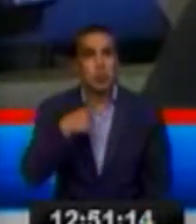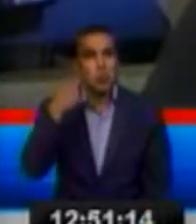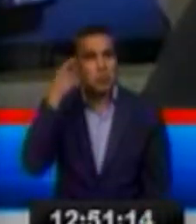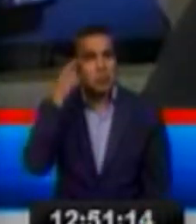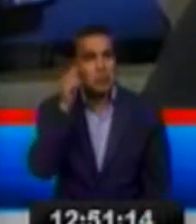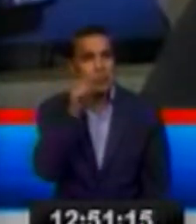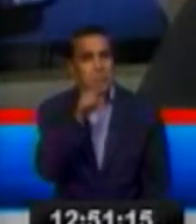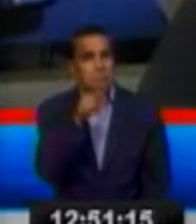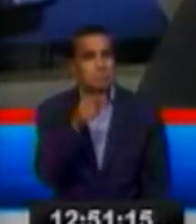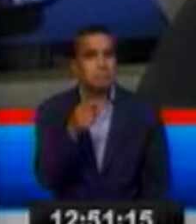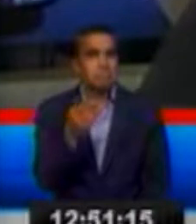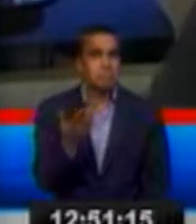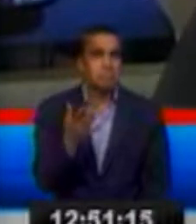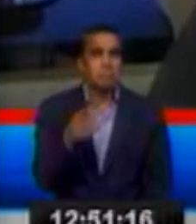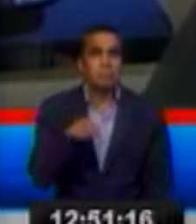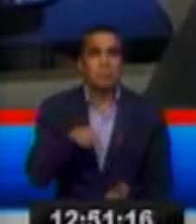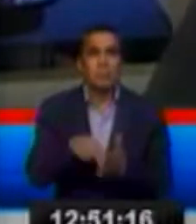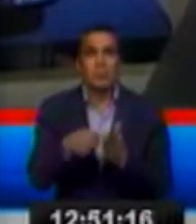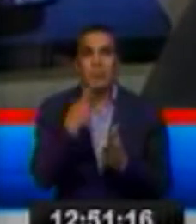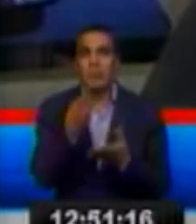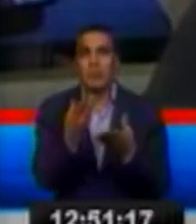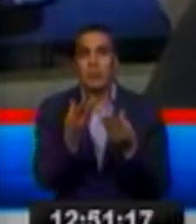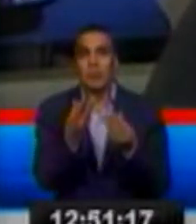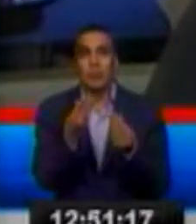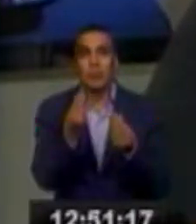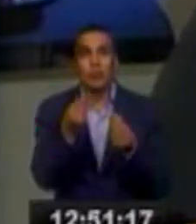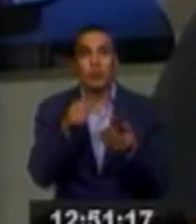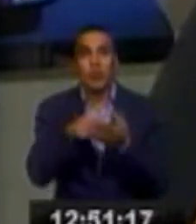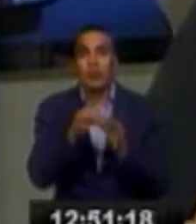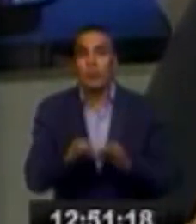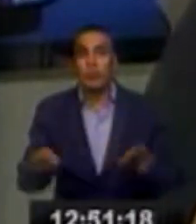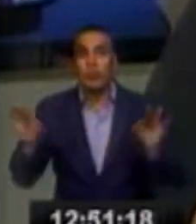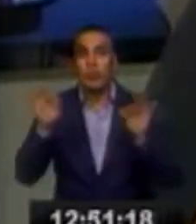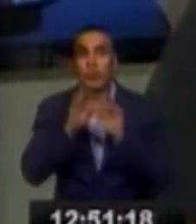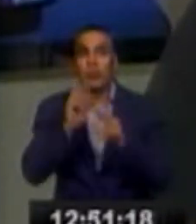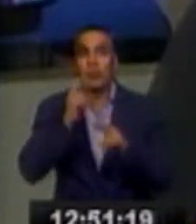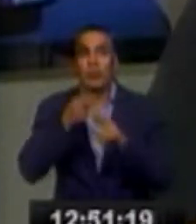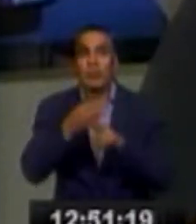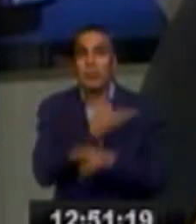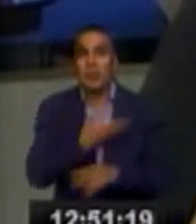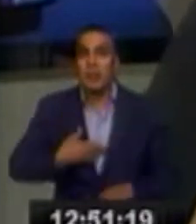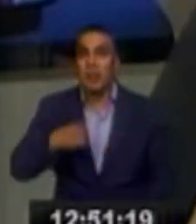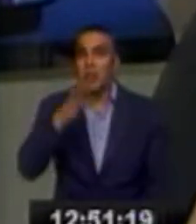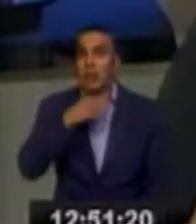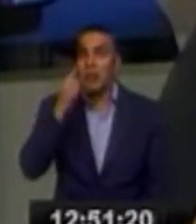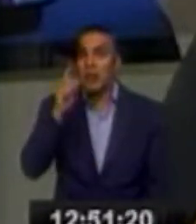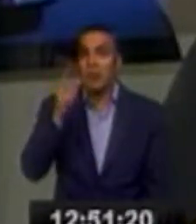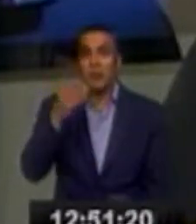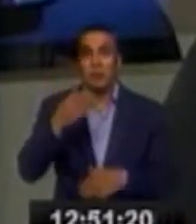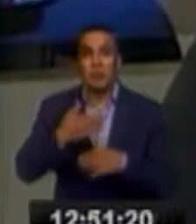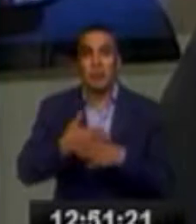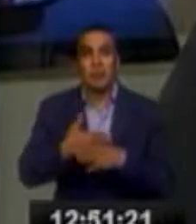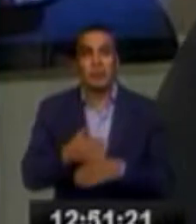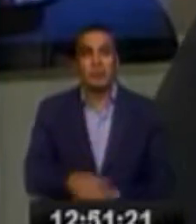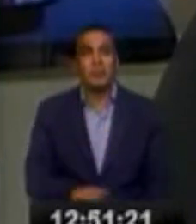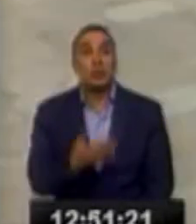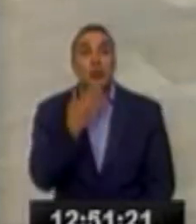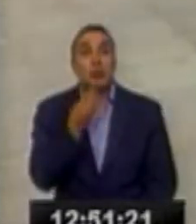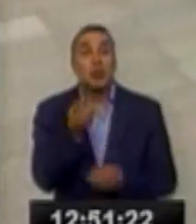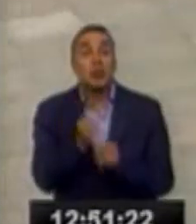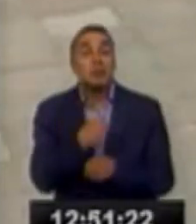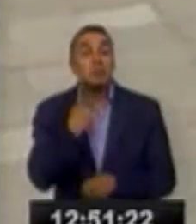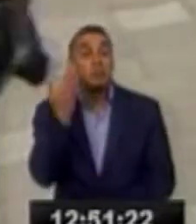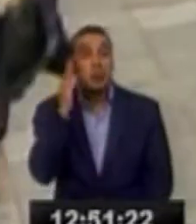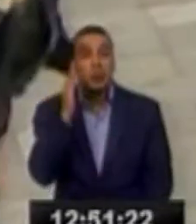dudas, la cereza del pastel va a ser la vinculación del expresidente Correa. Jurídicamente no sé cómo lo van a sostener.